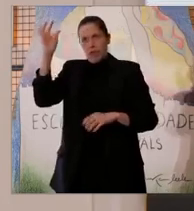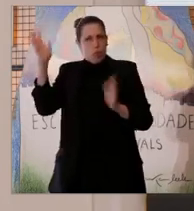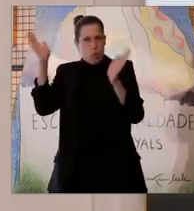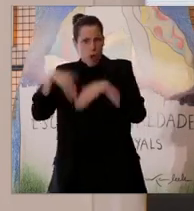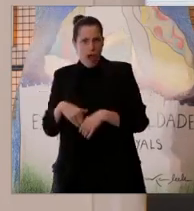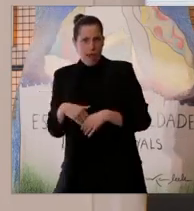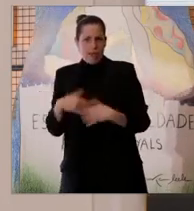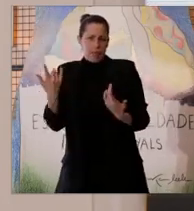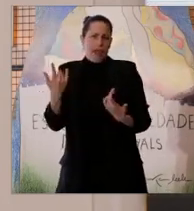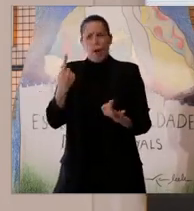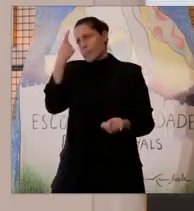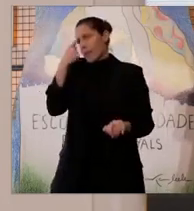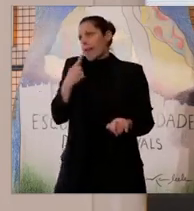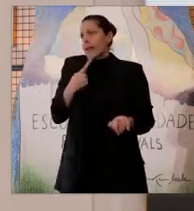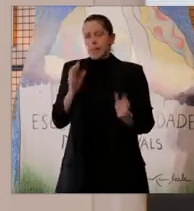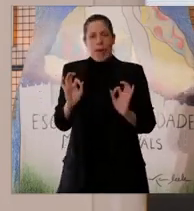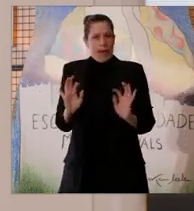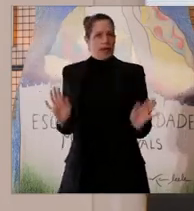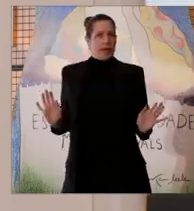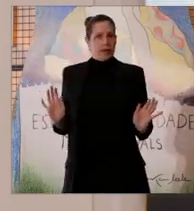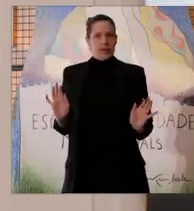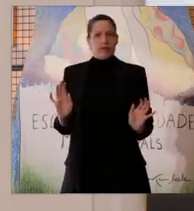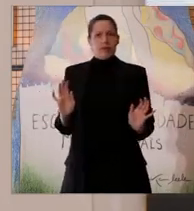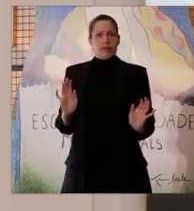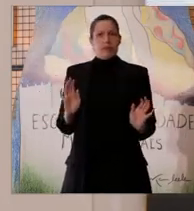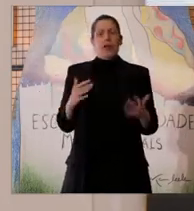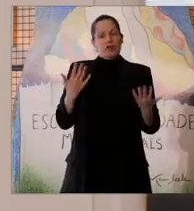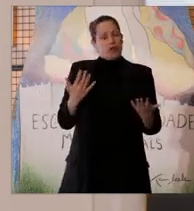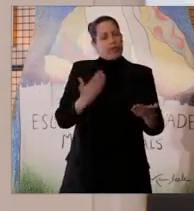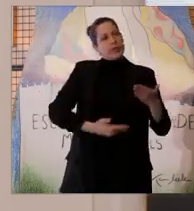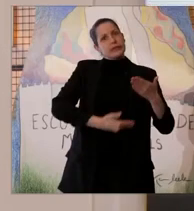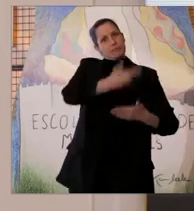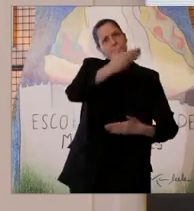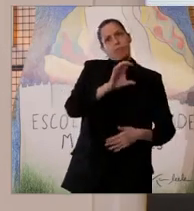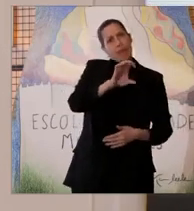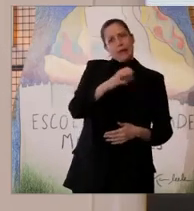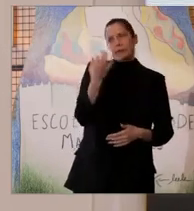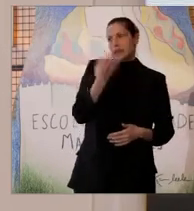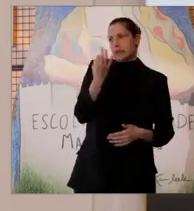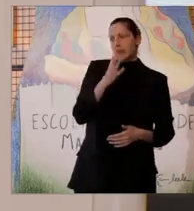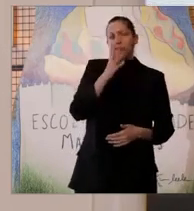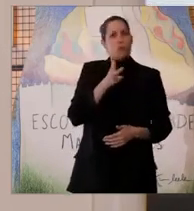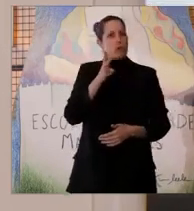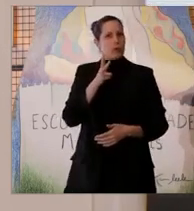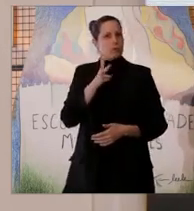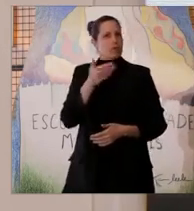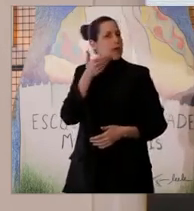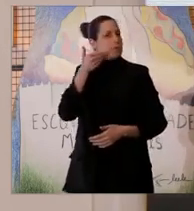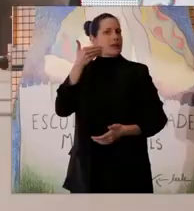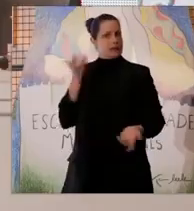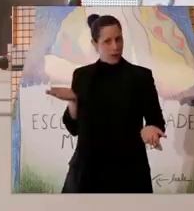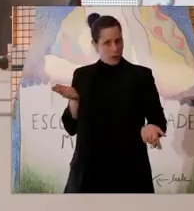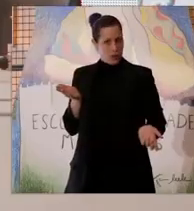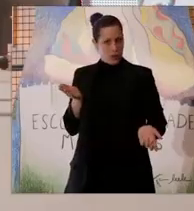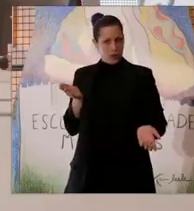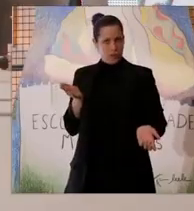el movimiento feminista estaba huyendo de una forma brutal y como el país no iba a tener una correspondencialidad de género Bueno al menos la creo Ahí